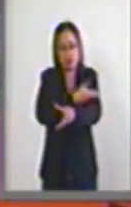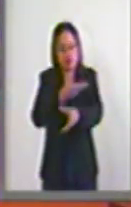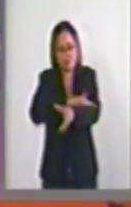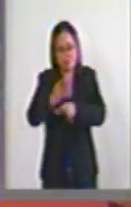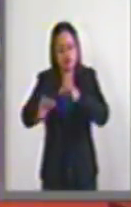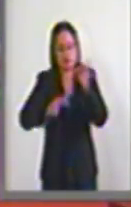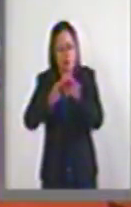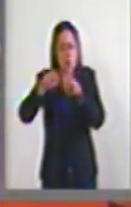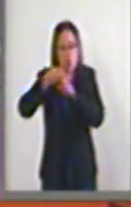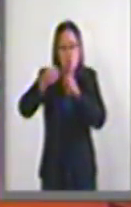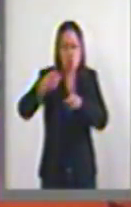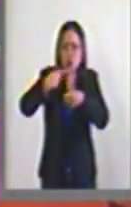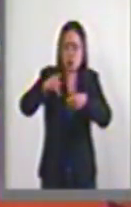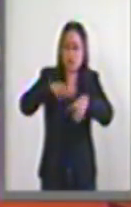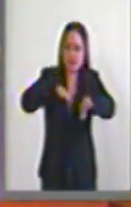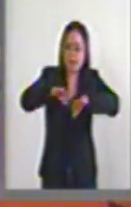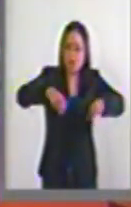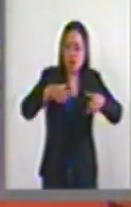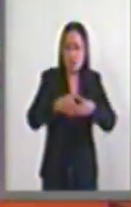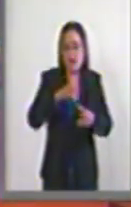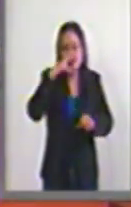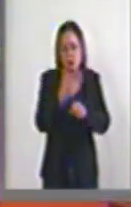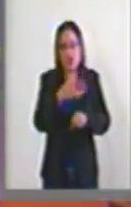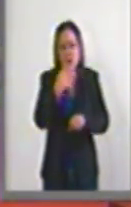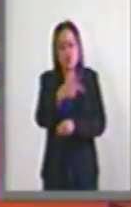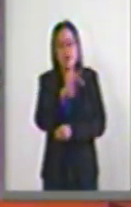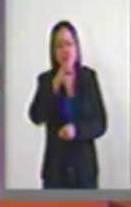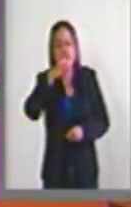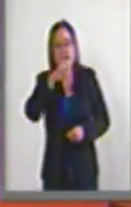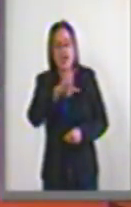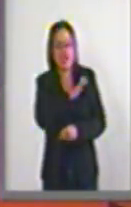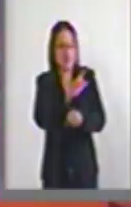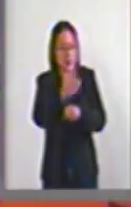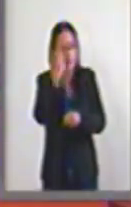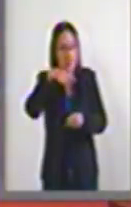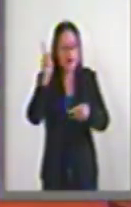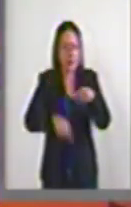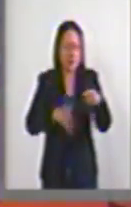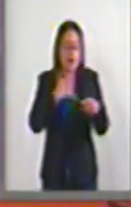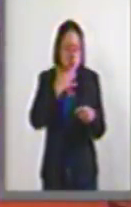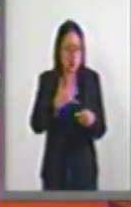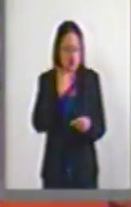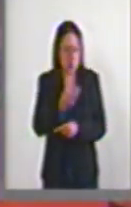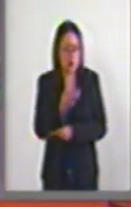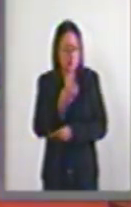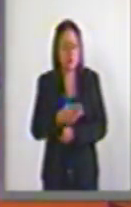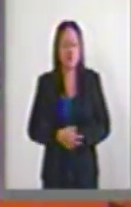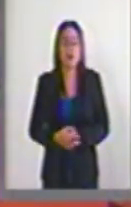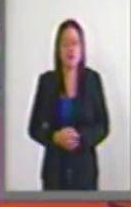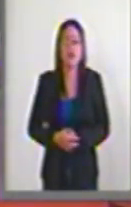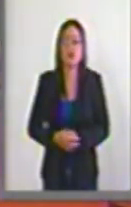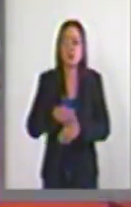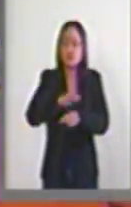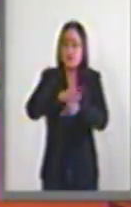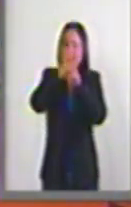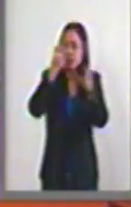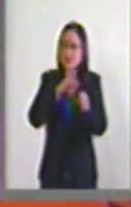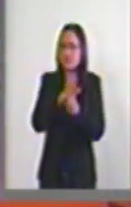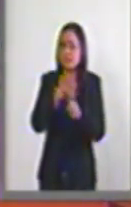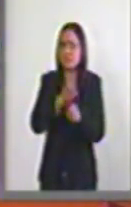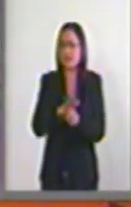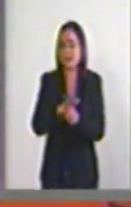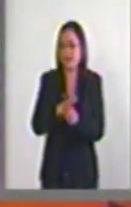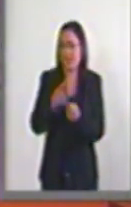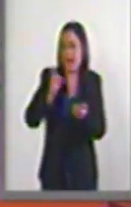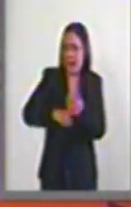el ejercicio de sus atribuciones de la Fiscalía Especializada en materia de delitos relacionados con